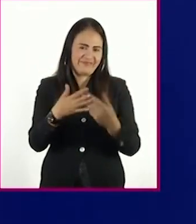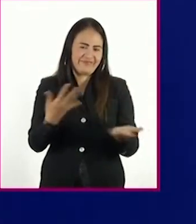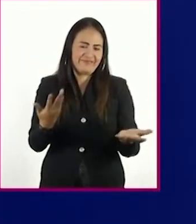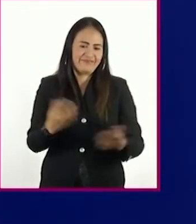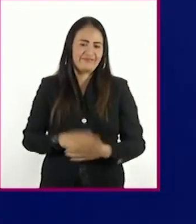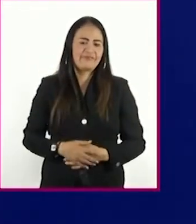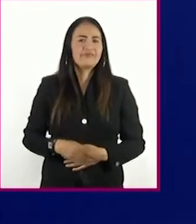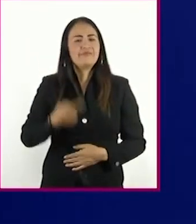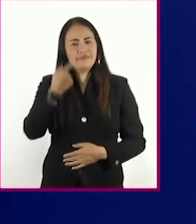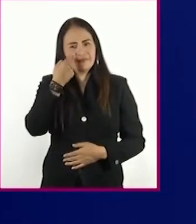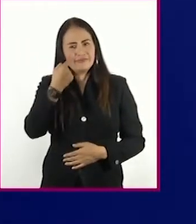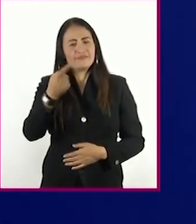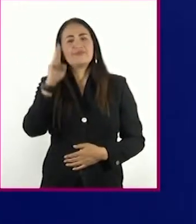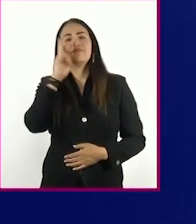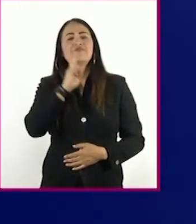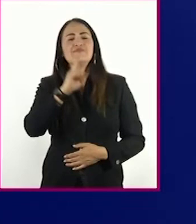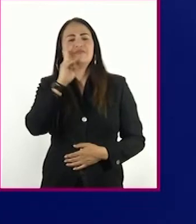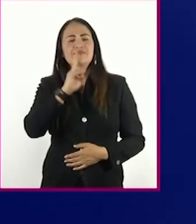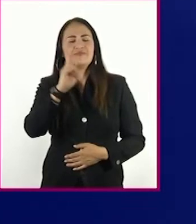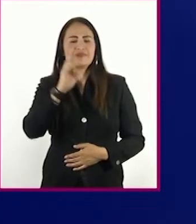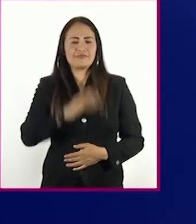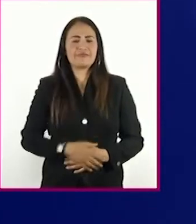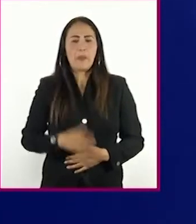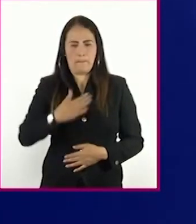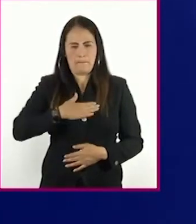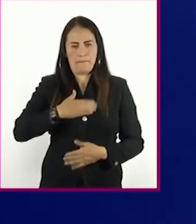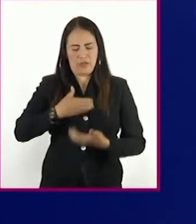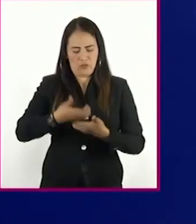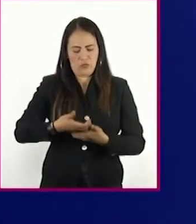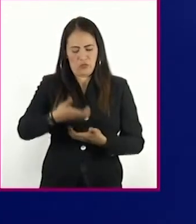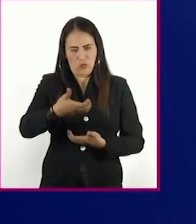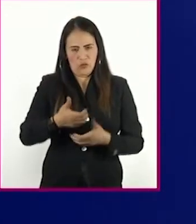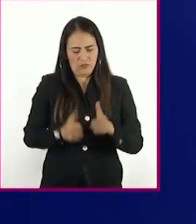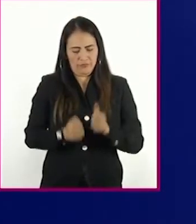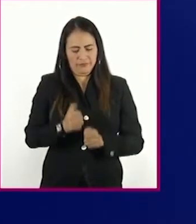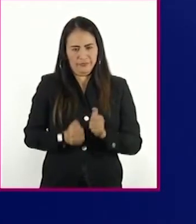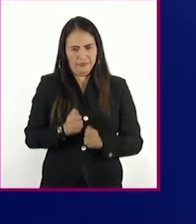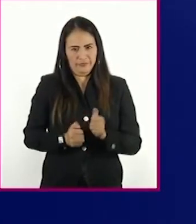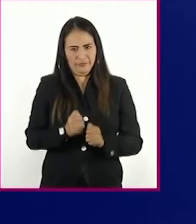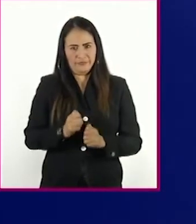Veamos qué hay aquí. Traigo mi teléfono.